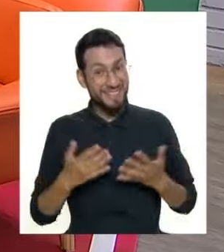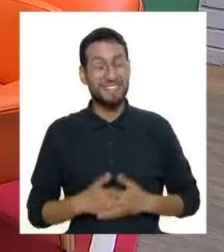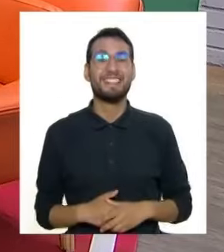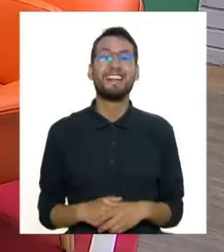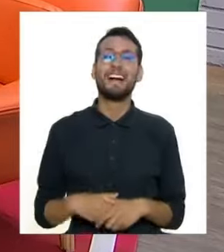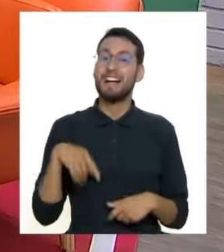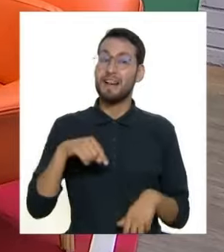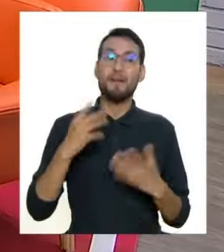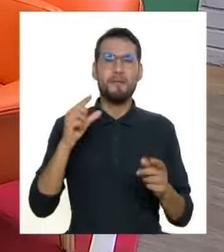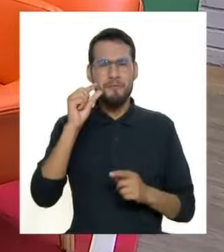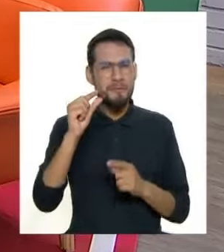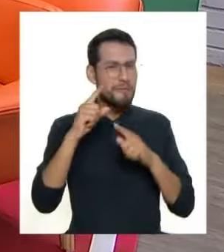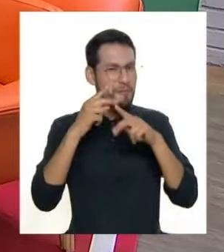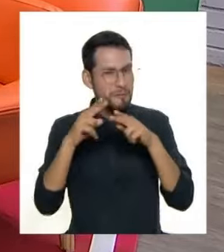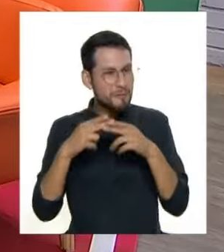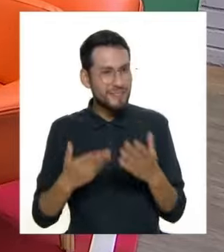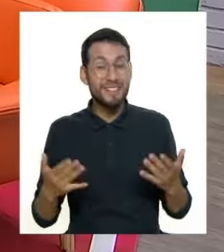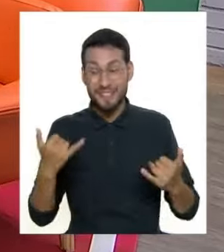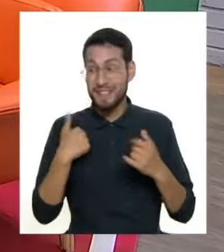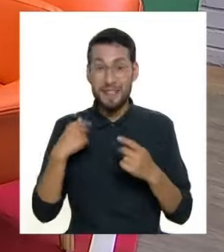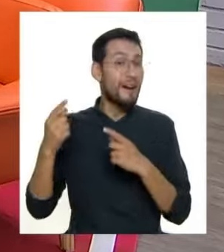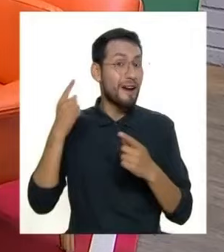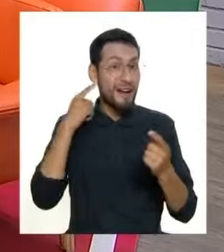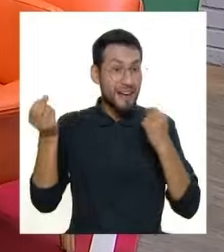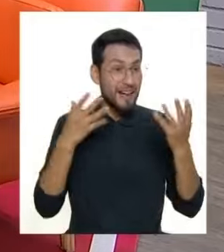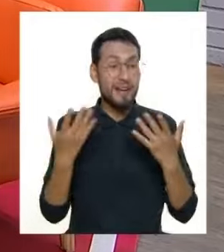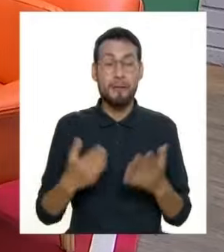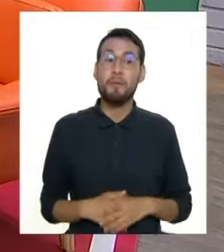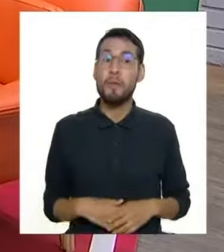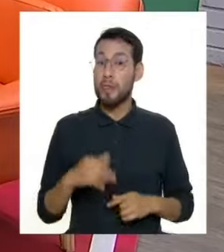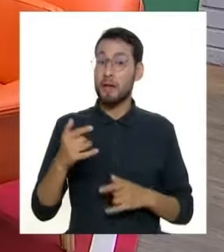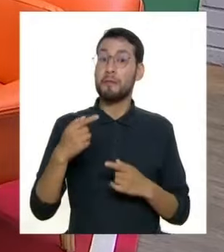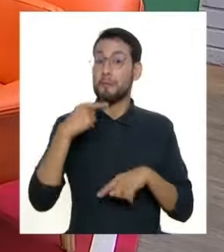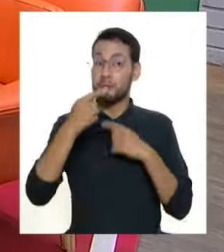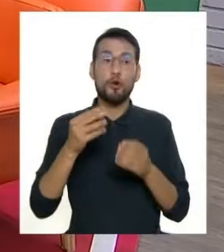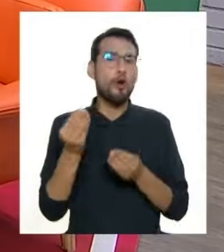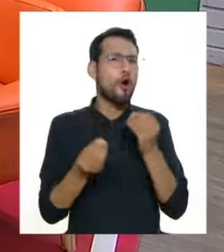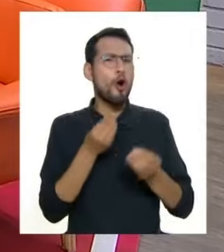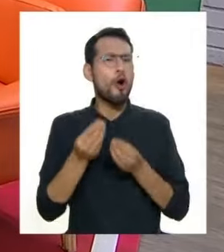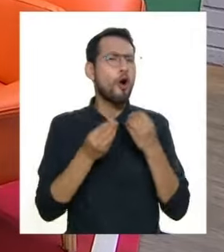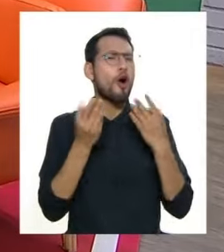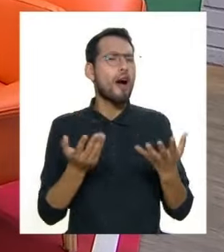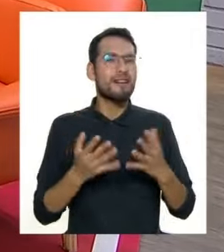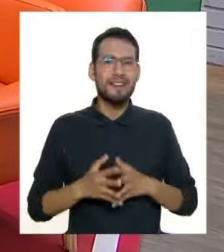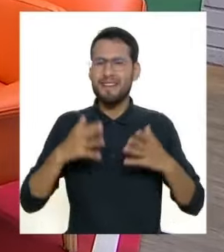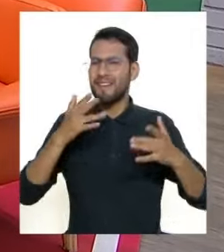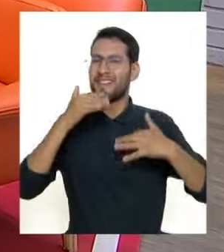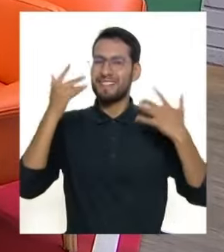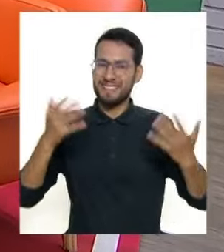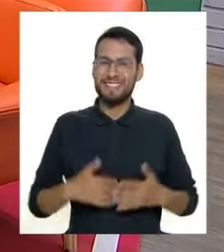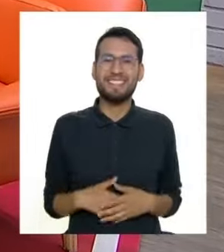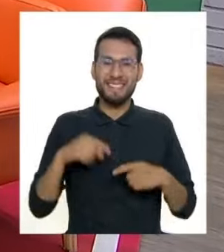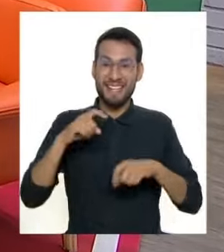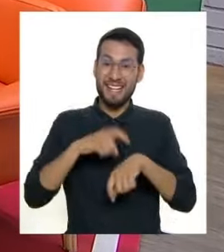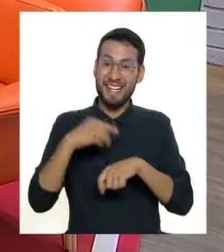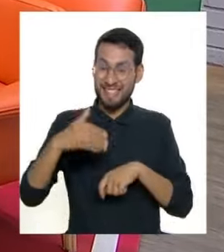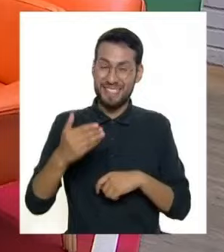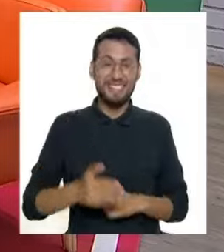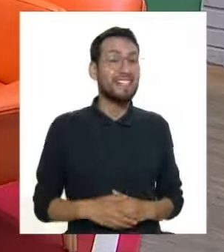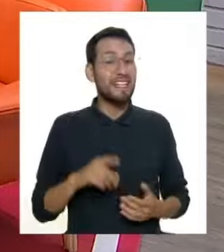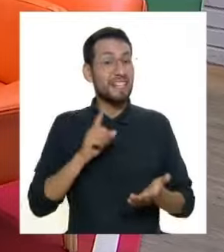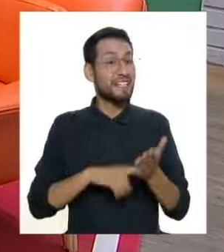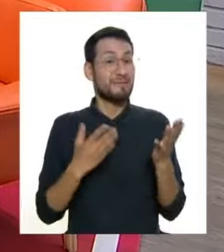alguien. Estos pequeños momentitos, así como acabamos de escuchar que Romina nos mencionaba, cómo se gestiona la felicidad en el tiempo. Y eso qué